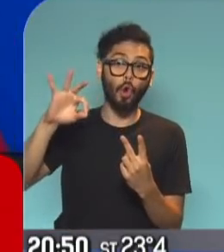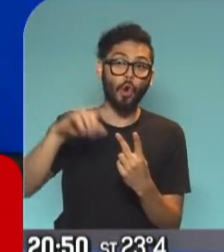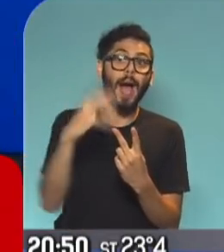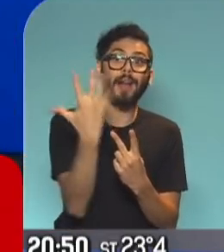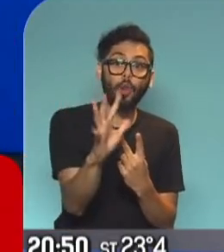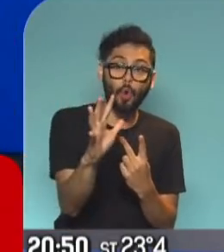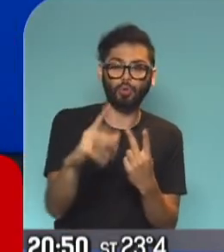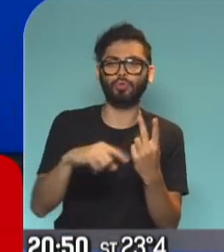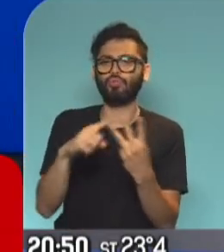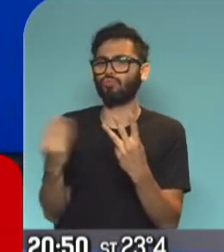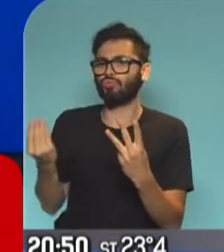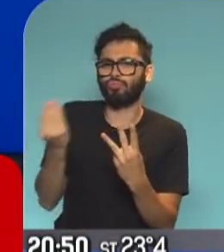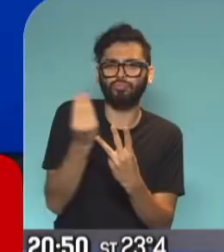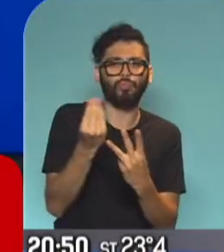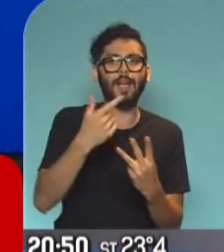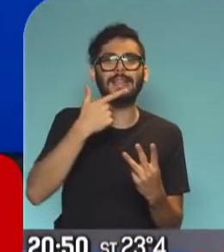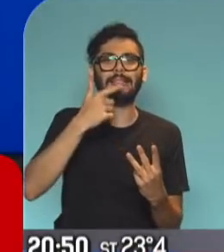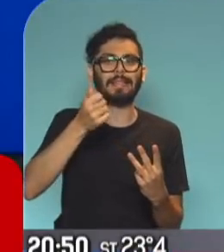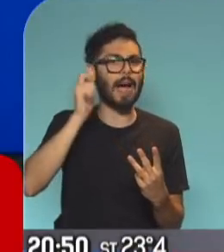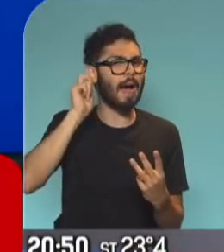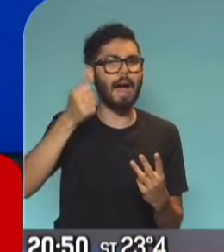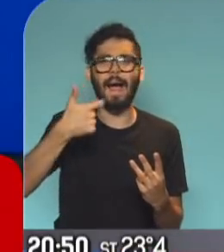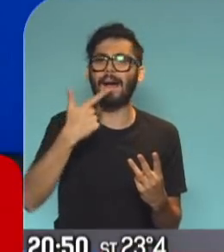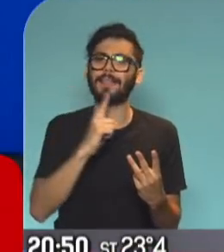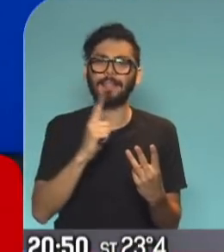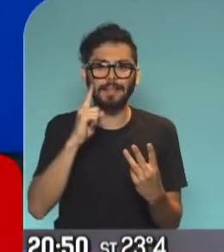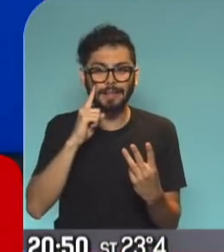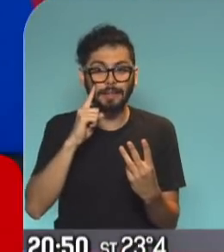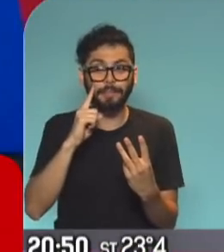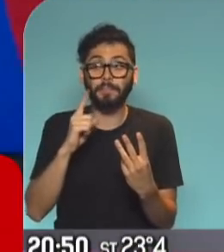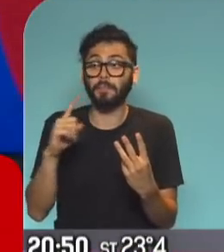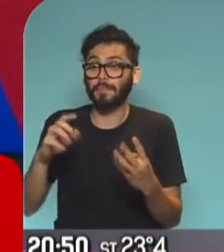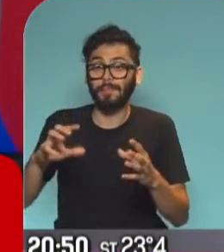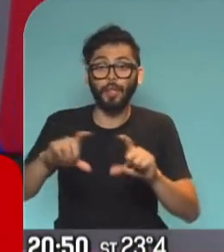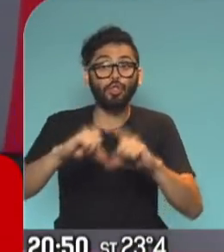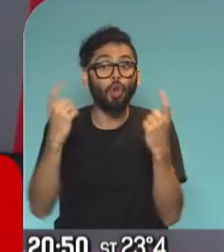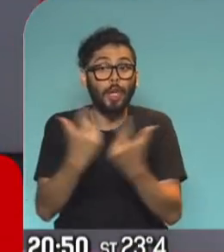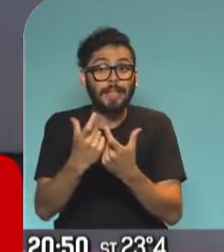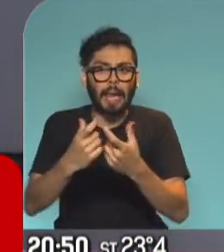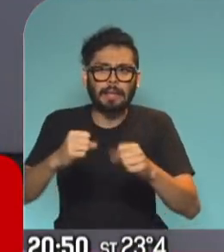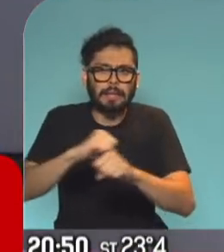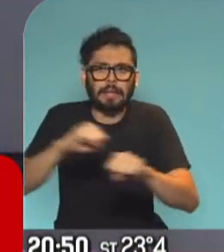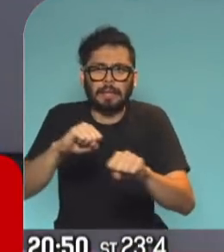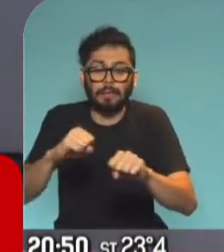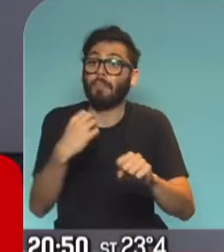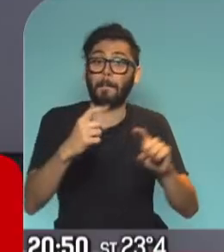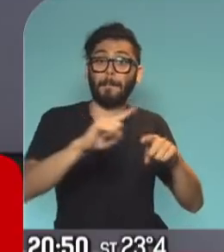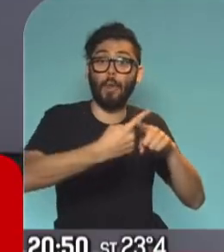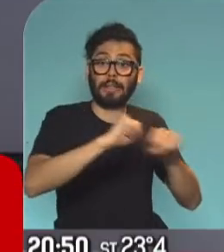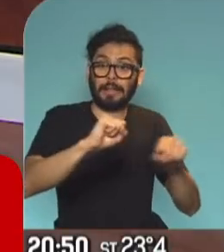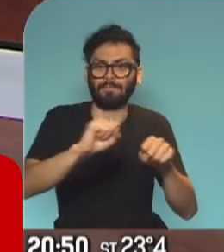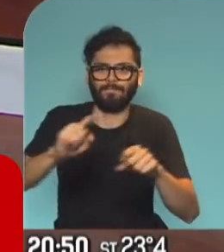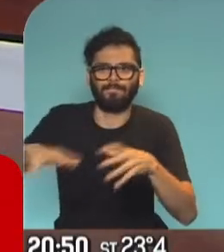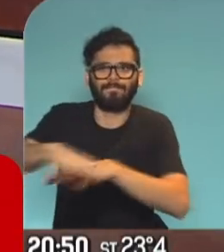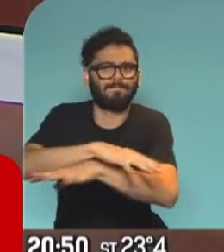asumido Francisco Sagasti, con una crisis social que derive de la crisis política, que llevó un fin de semana